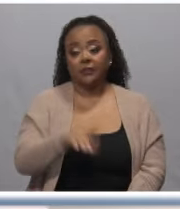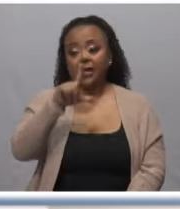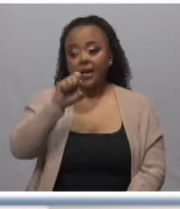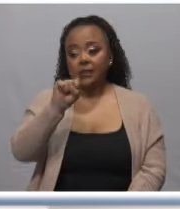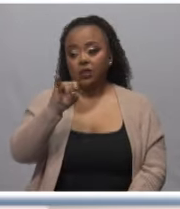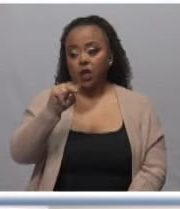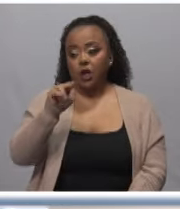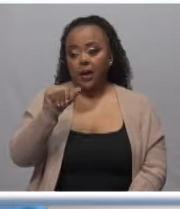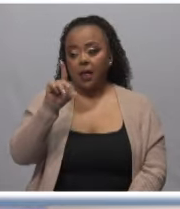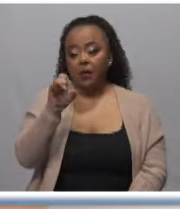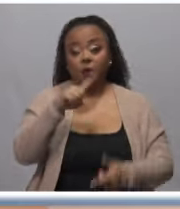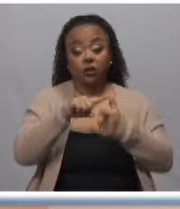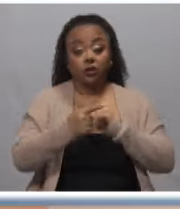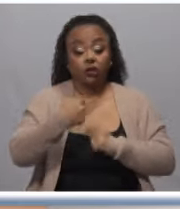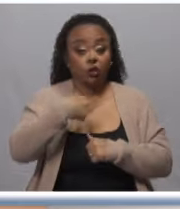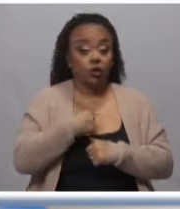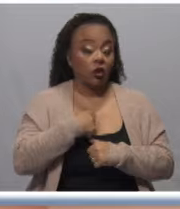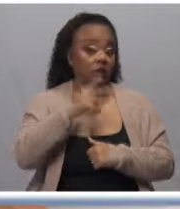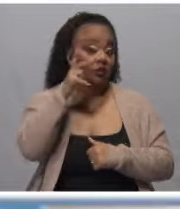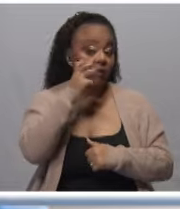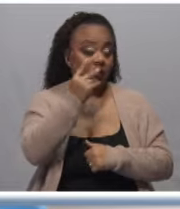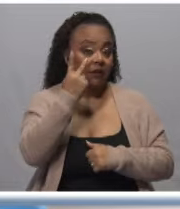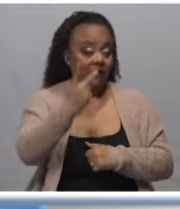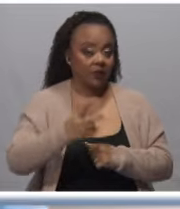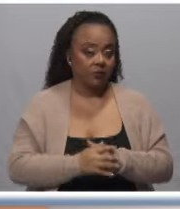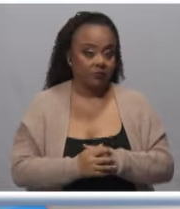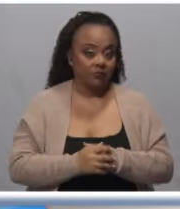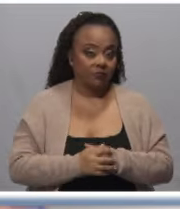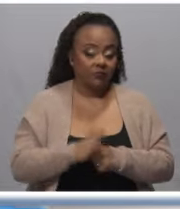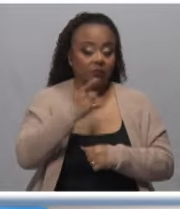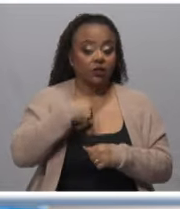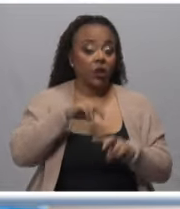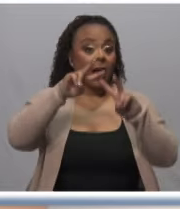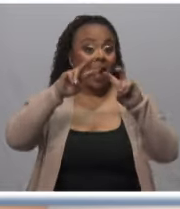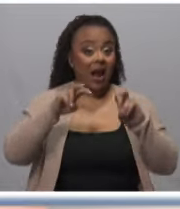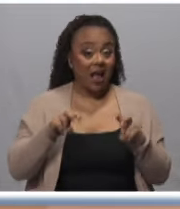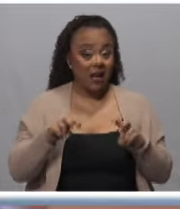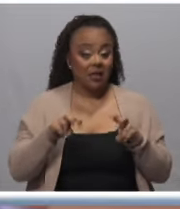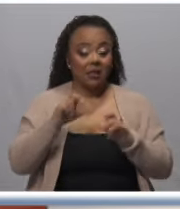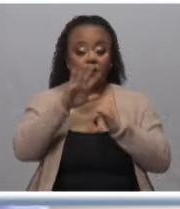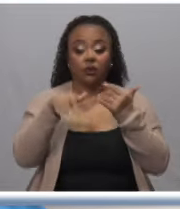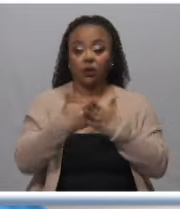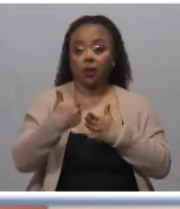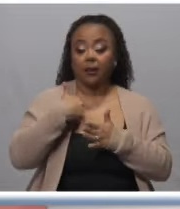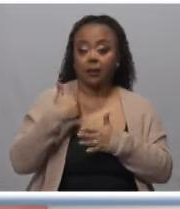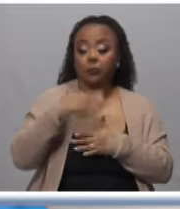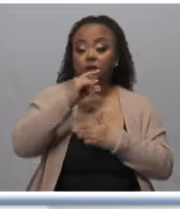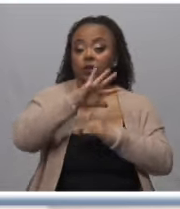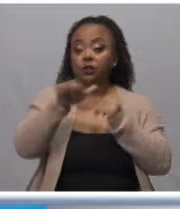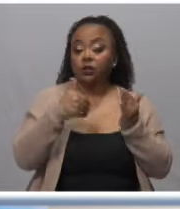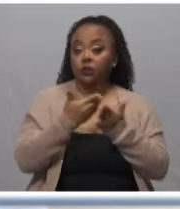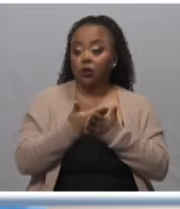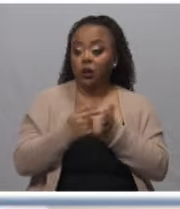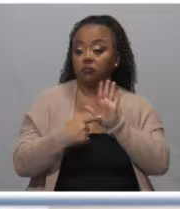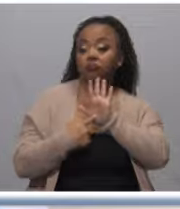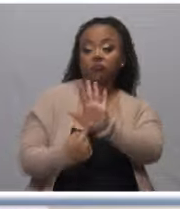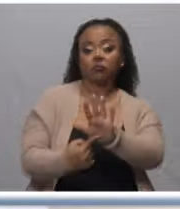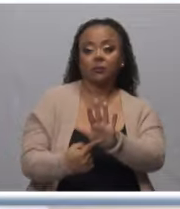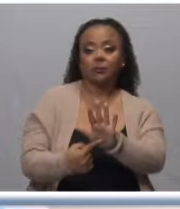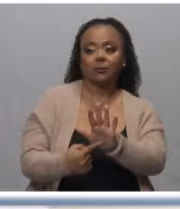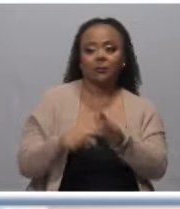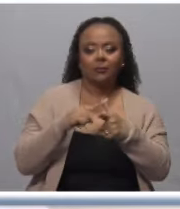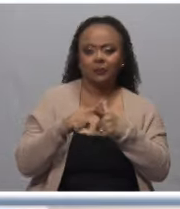Entonces cuando yo cuando yo Escucho y veo y hago un análisis de todo lo que tenemos y todo lo que vendimos